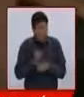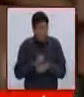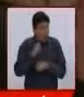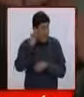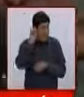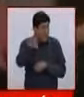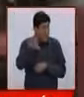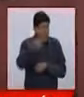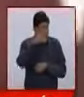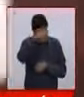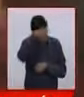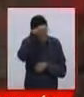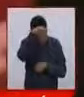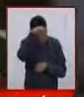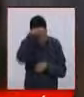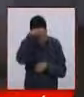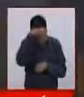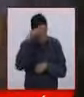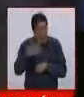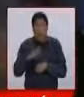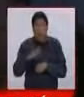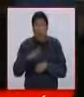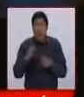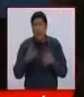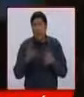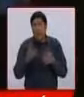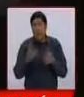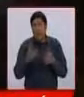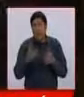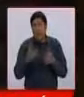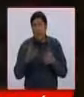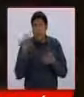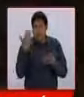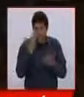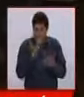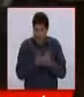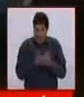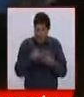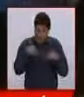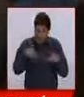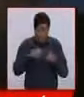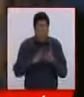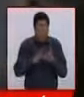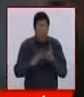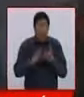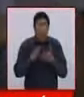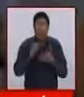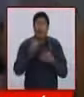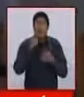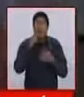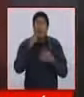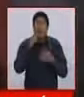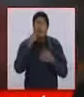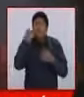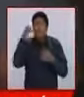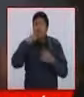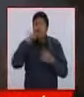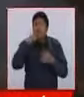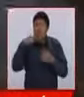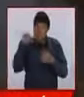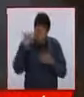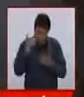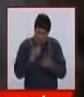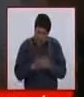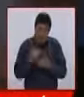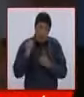también ya las víctimas han llegado hasta este lugar perdón la denunciada ha llegado hasta este lugar con